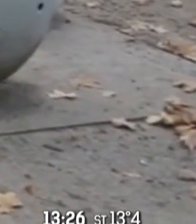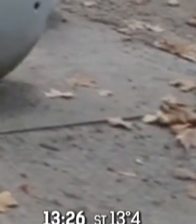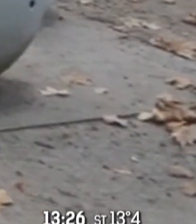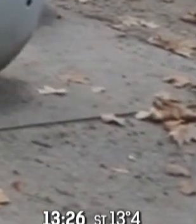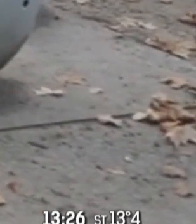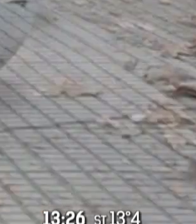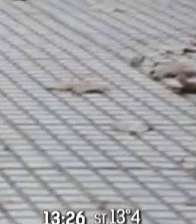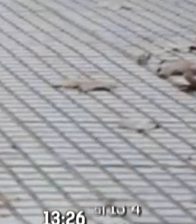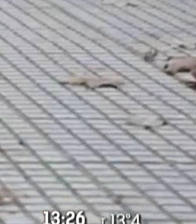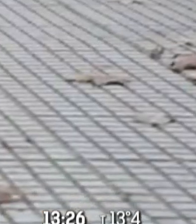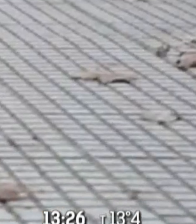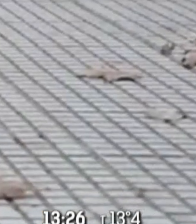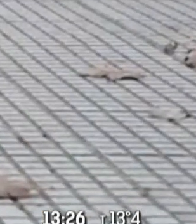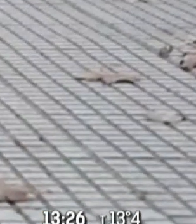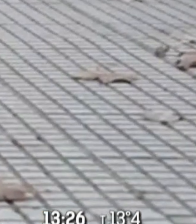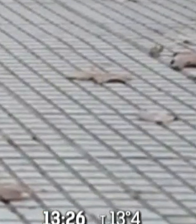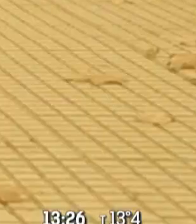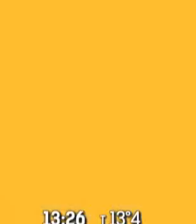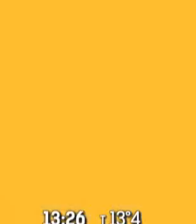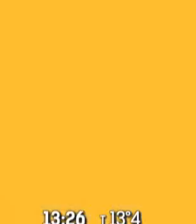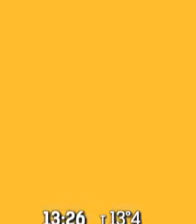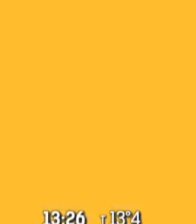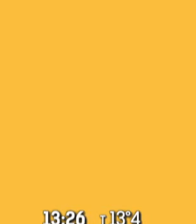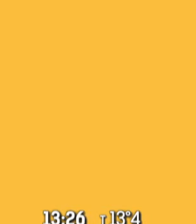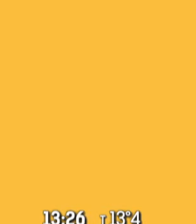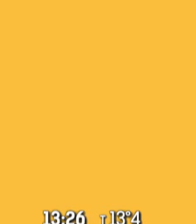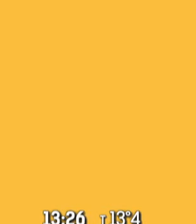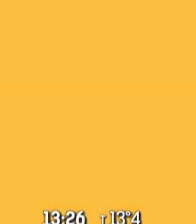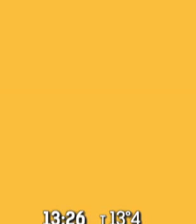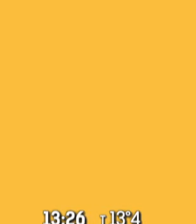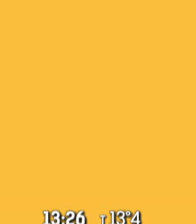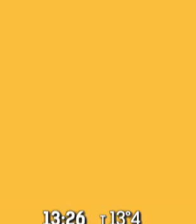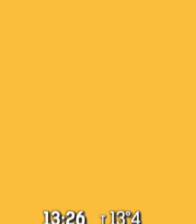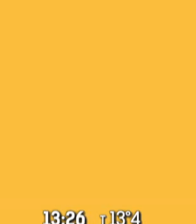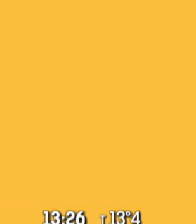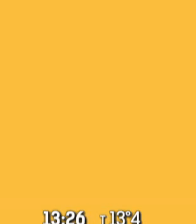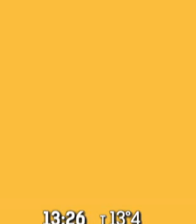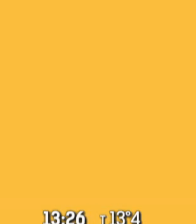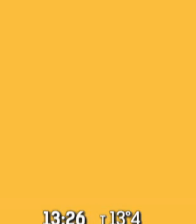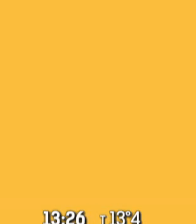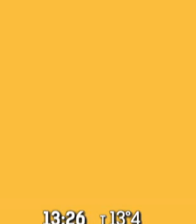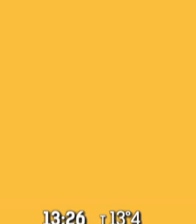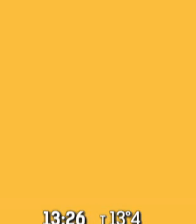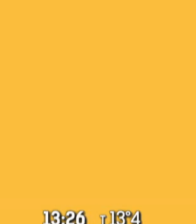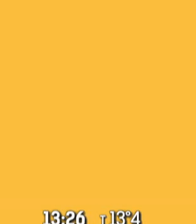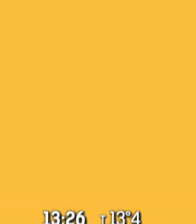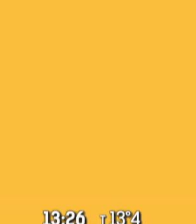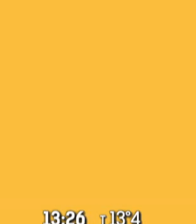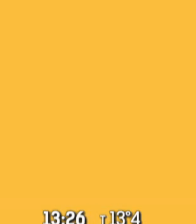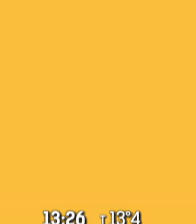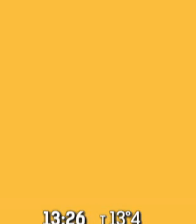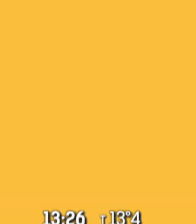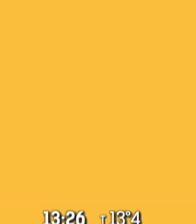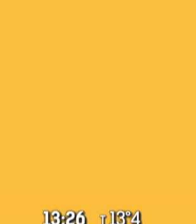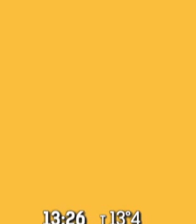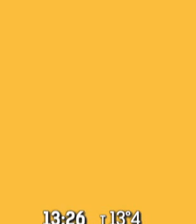temprano demostró que podíamos achatar la curva de contagios y nos dio el tiempo suficiente para incorporar respiradores,